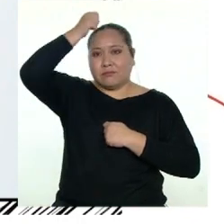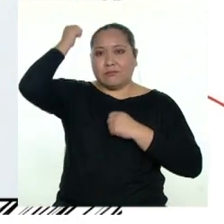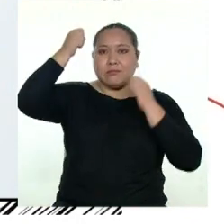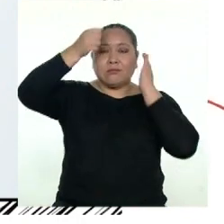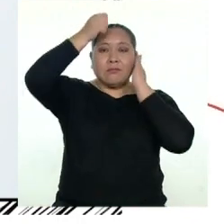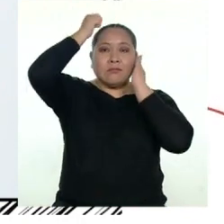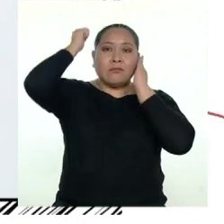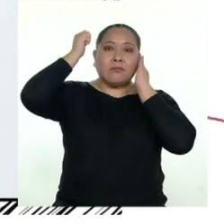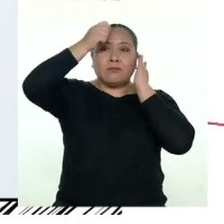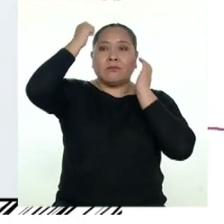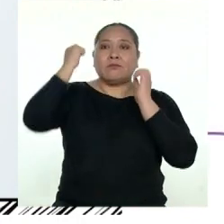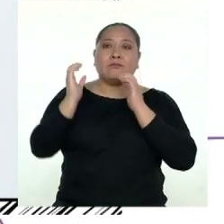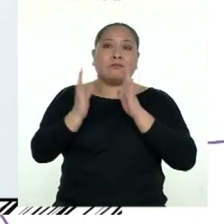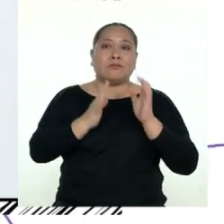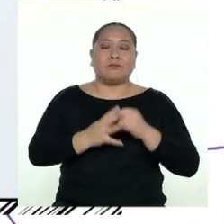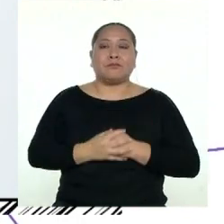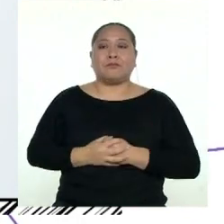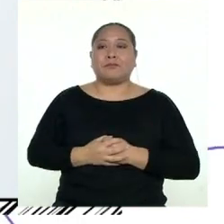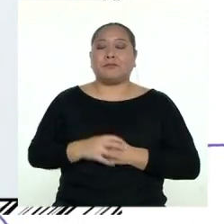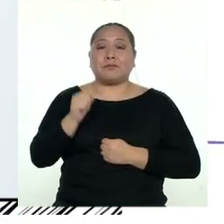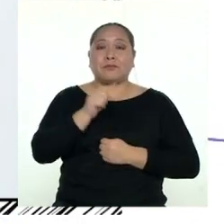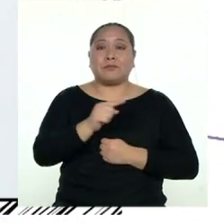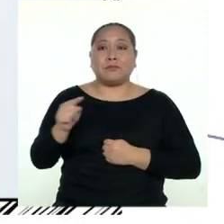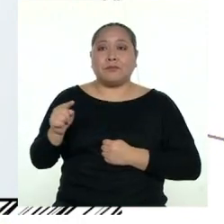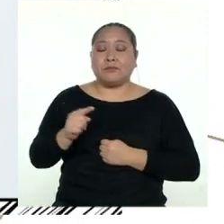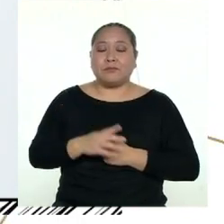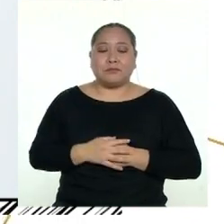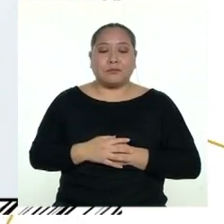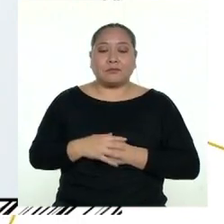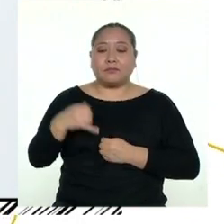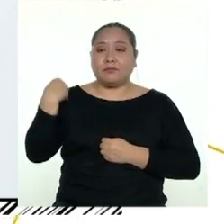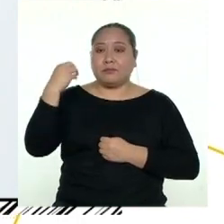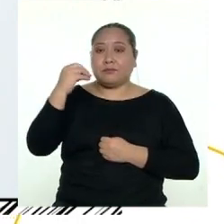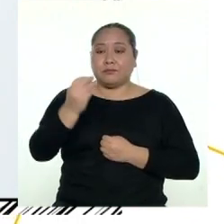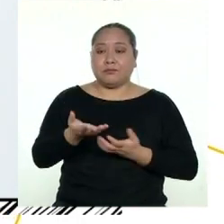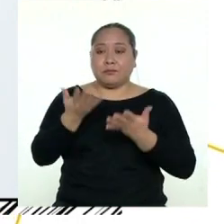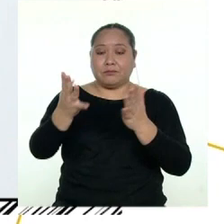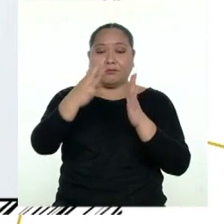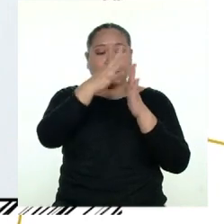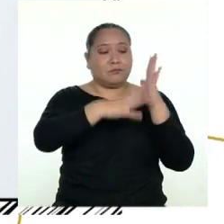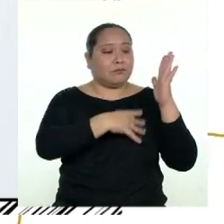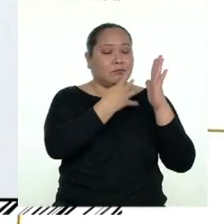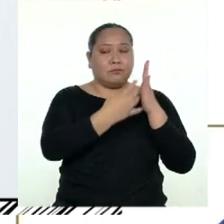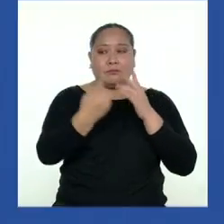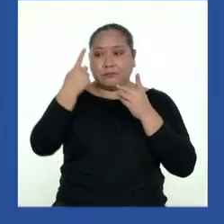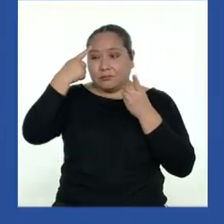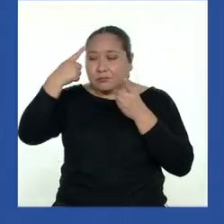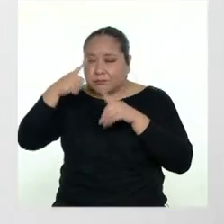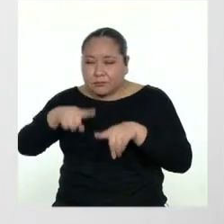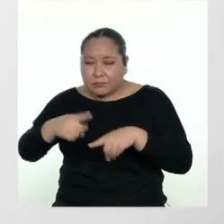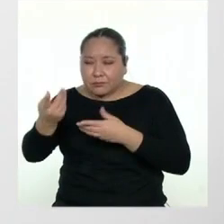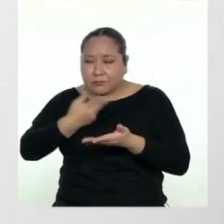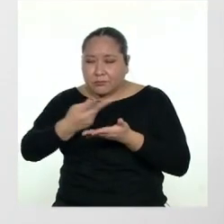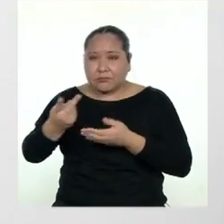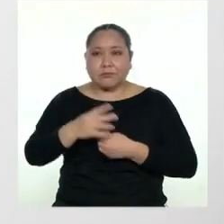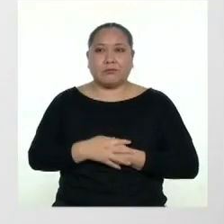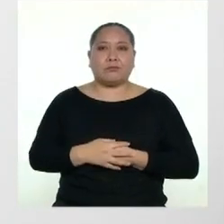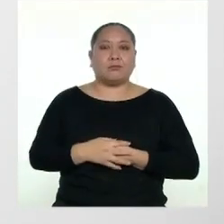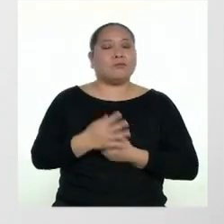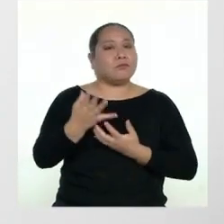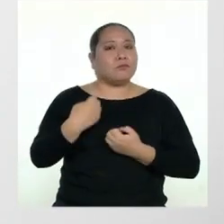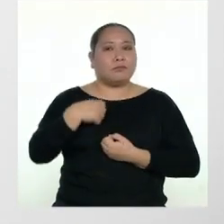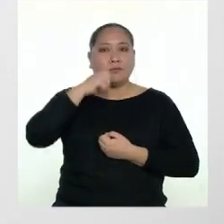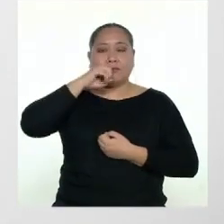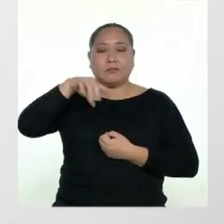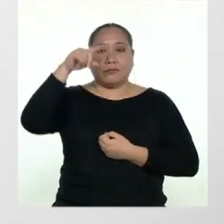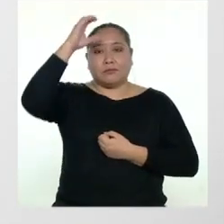los adolescentes se les puede dar rutinas preestablecidas acordadas previamente con ellos. Me gustaría resaltar